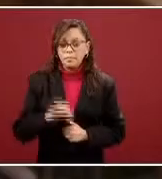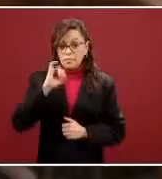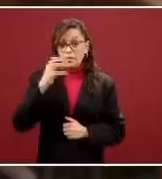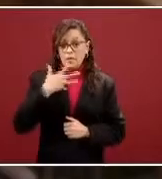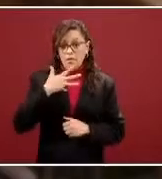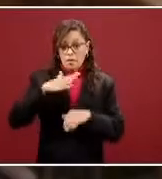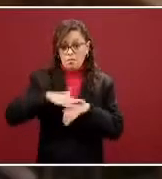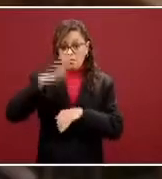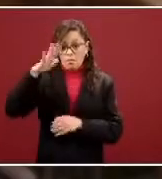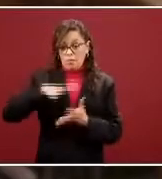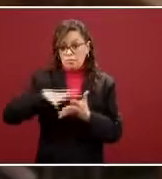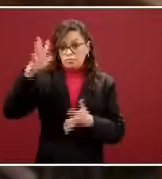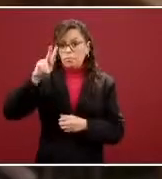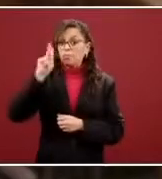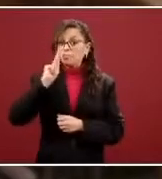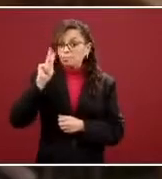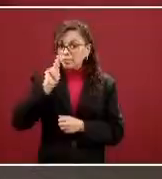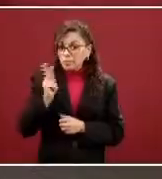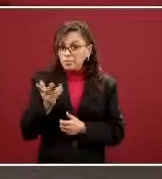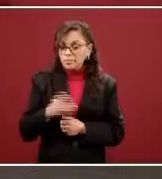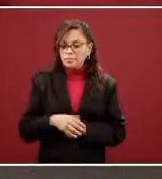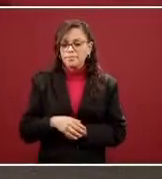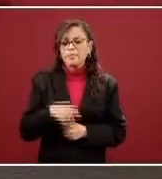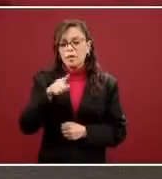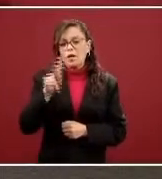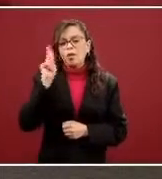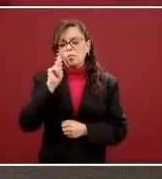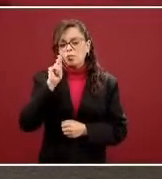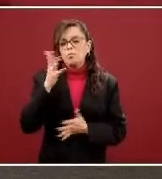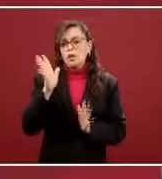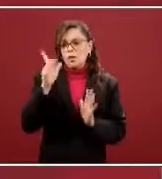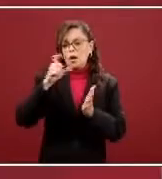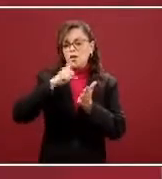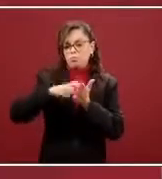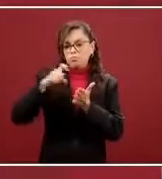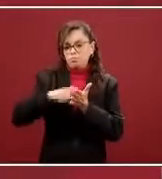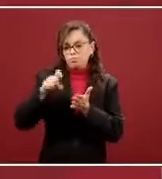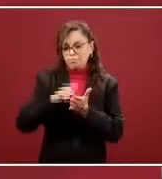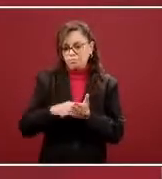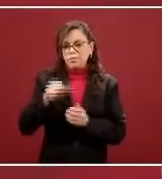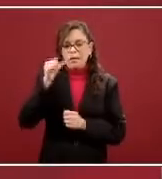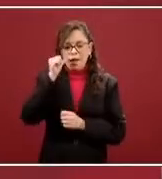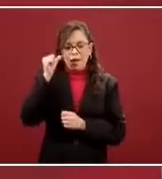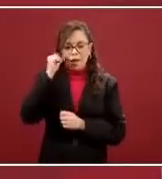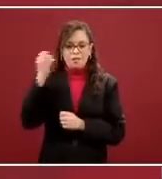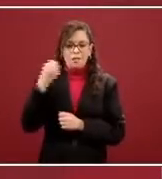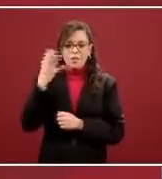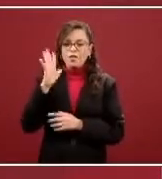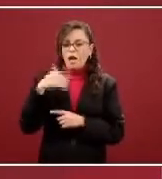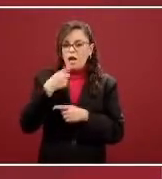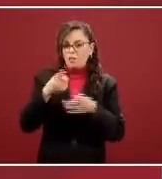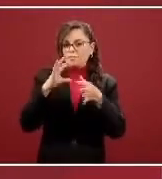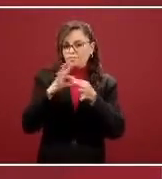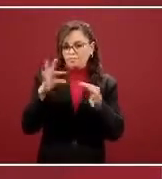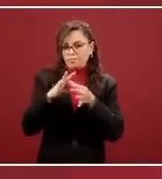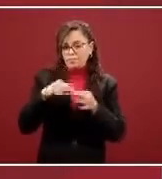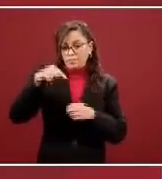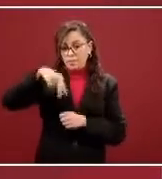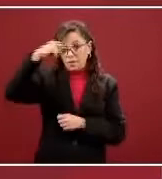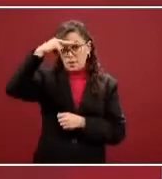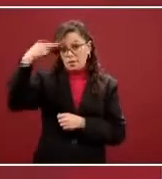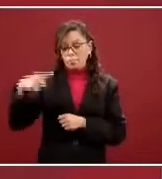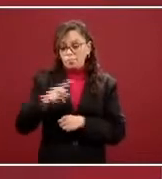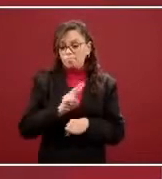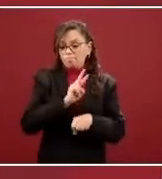haciendo. Estas pruebas precisamente se adquirieron porque, como comentábamos en la conferencia de ayer, México va a pasar a un modelo de